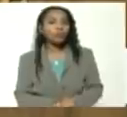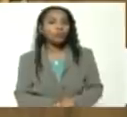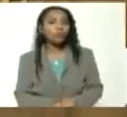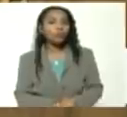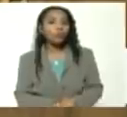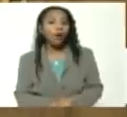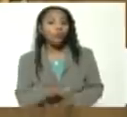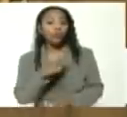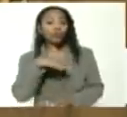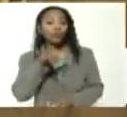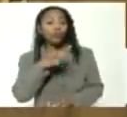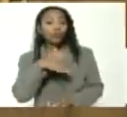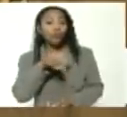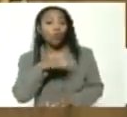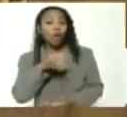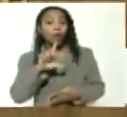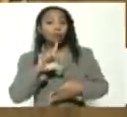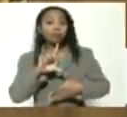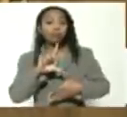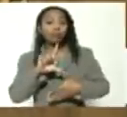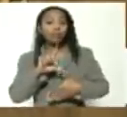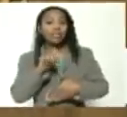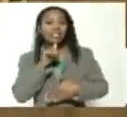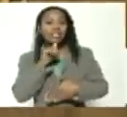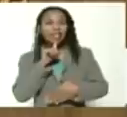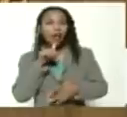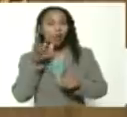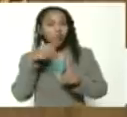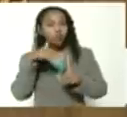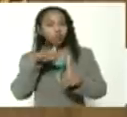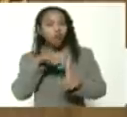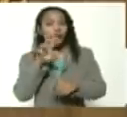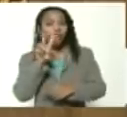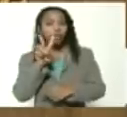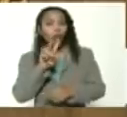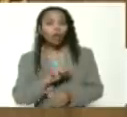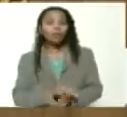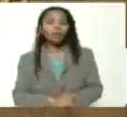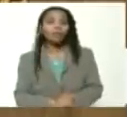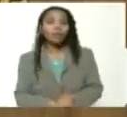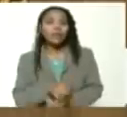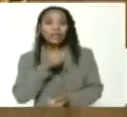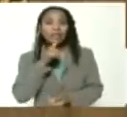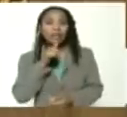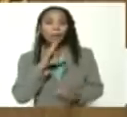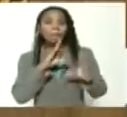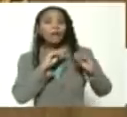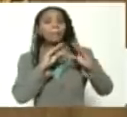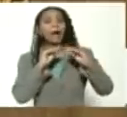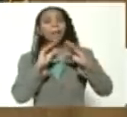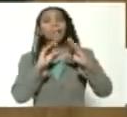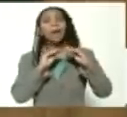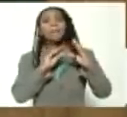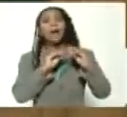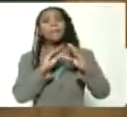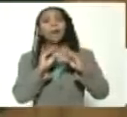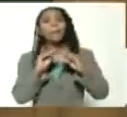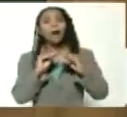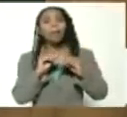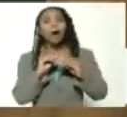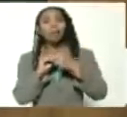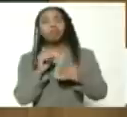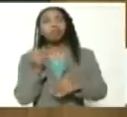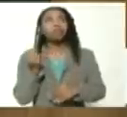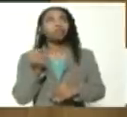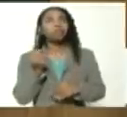de toda Latinoamérica, de quienes asedian a Venezuela, de quienes hablan grama día y